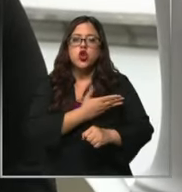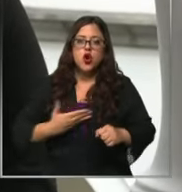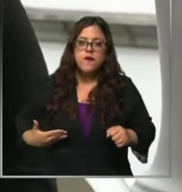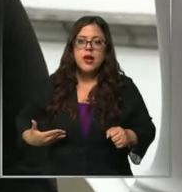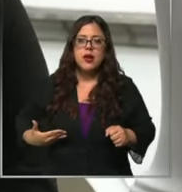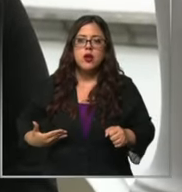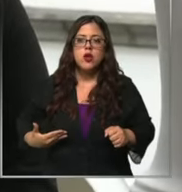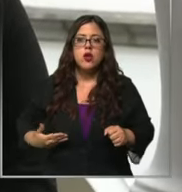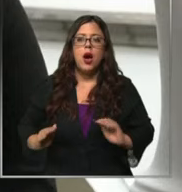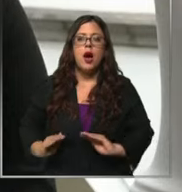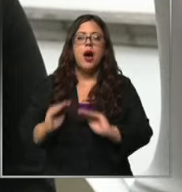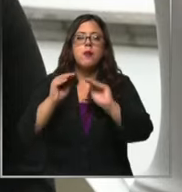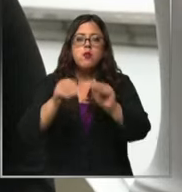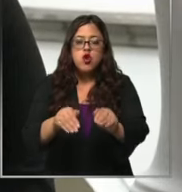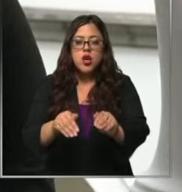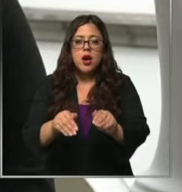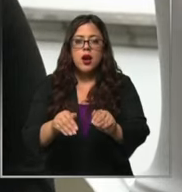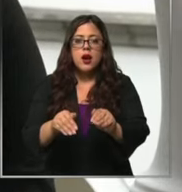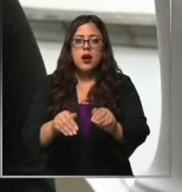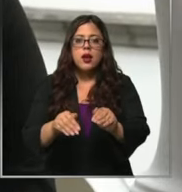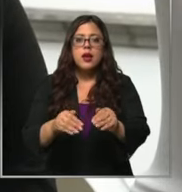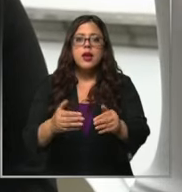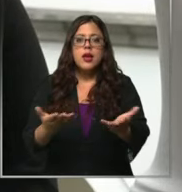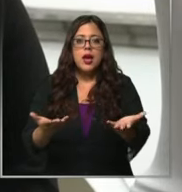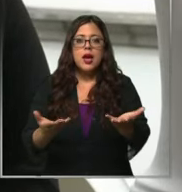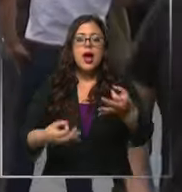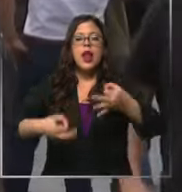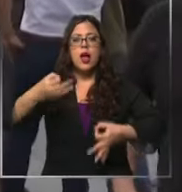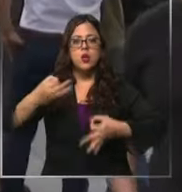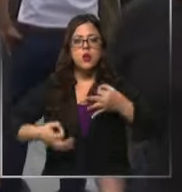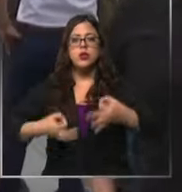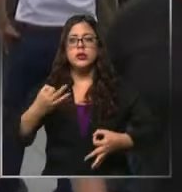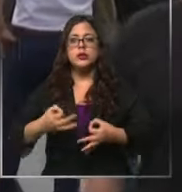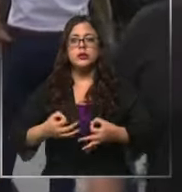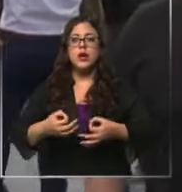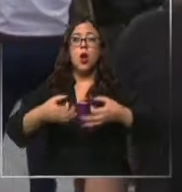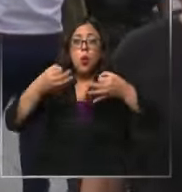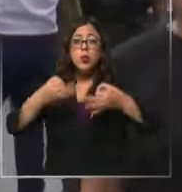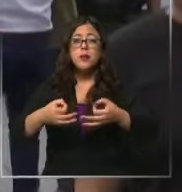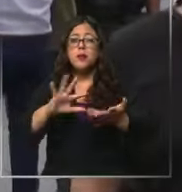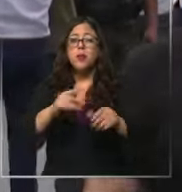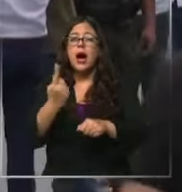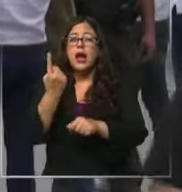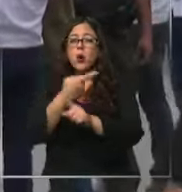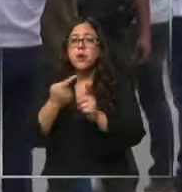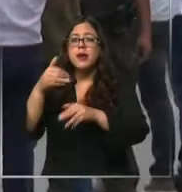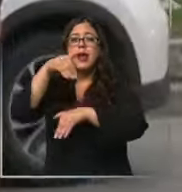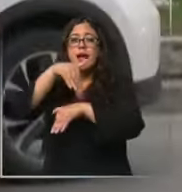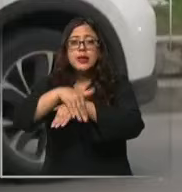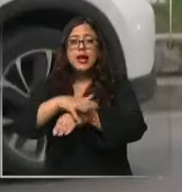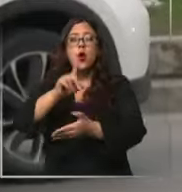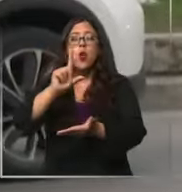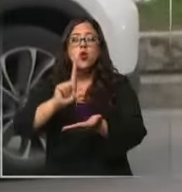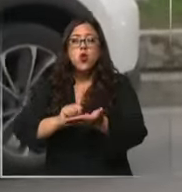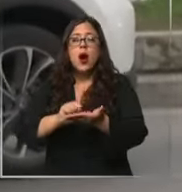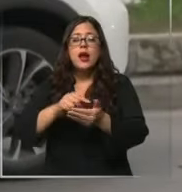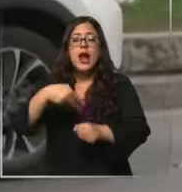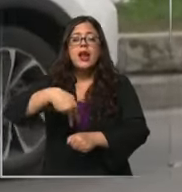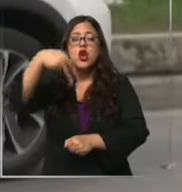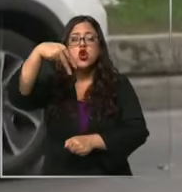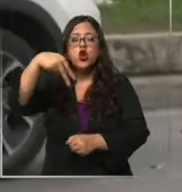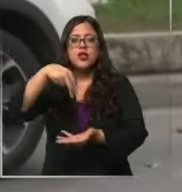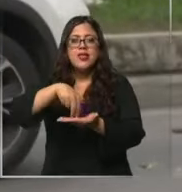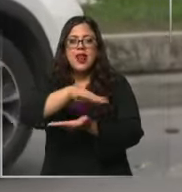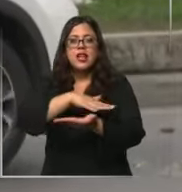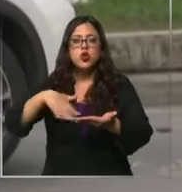Nacional en apoyar a las instancias de la Administración de Justicia. El ataque ocurrió alrededor de la 1:30 de la tarde en una zona ubicada al norte de la